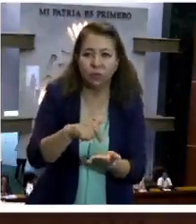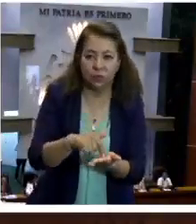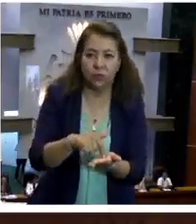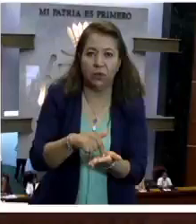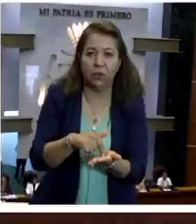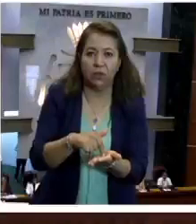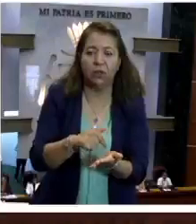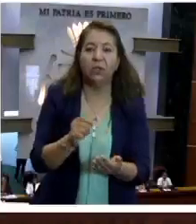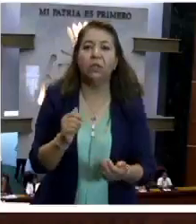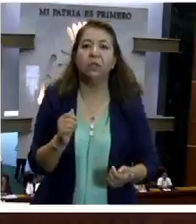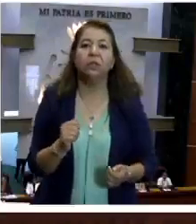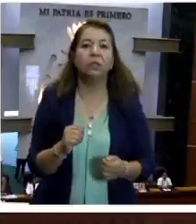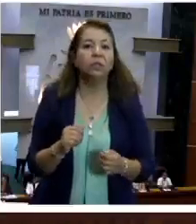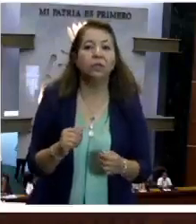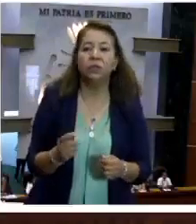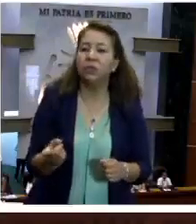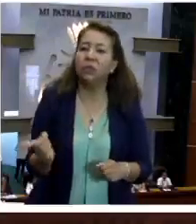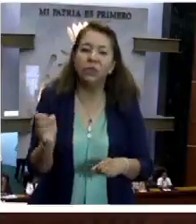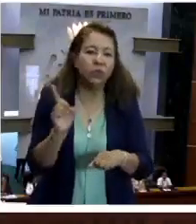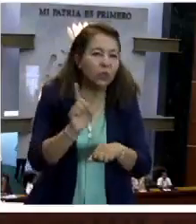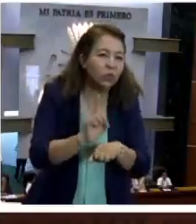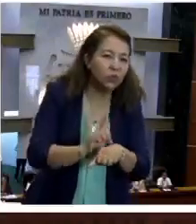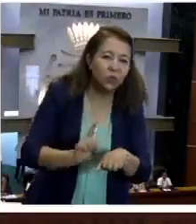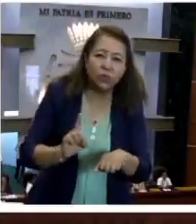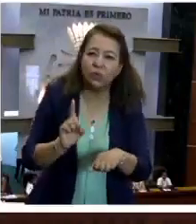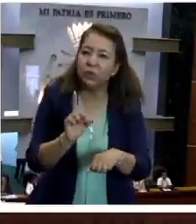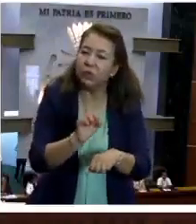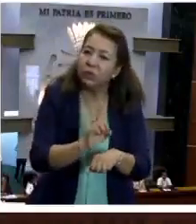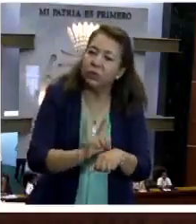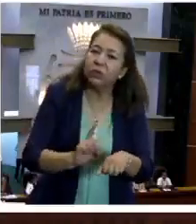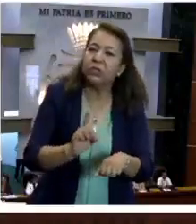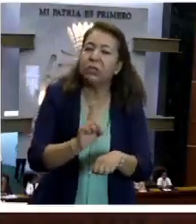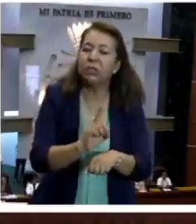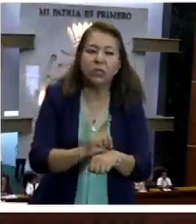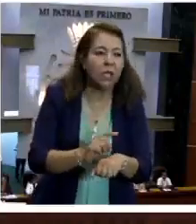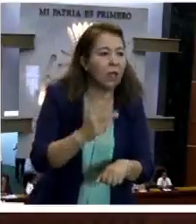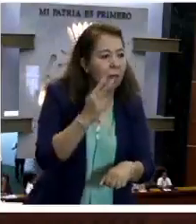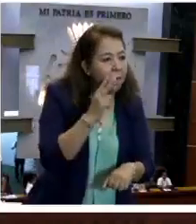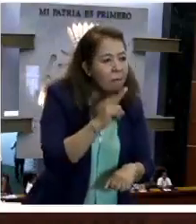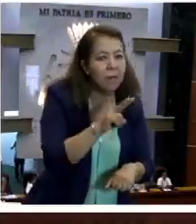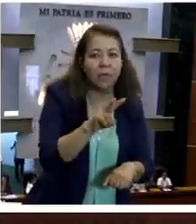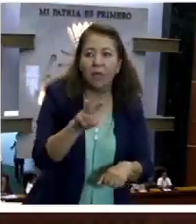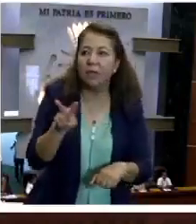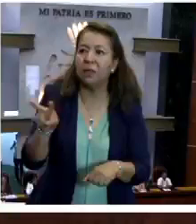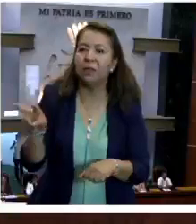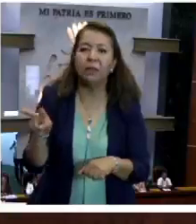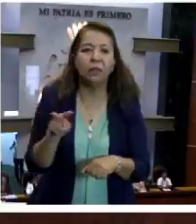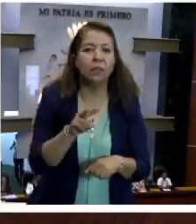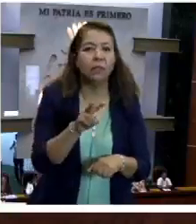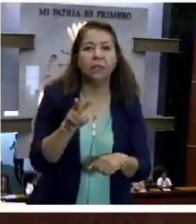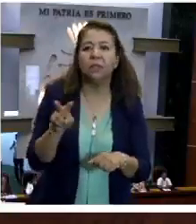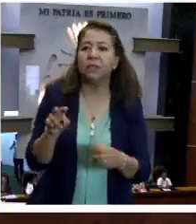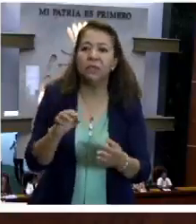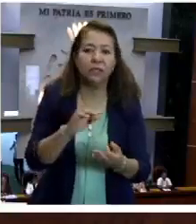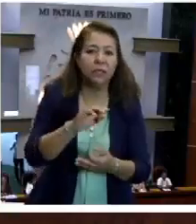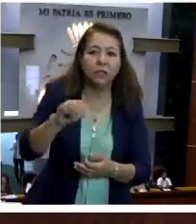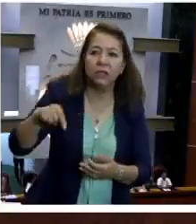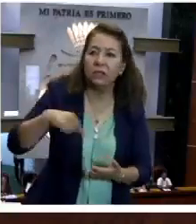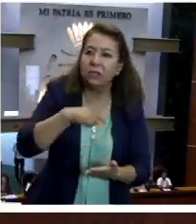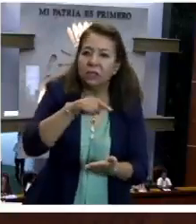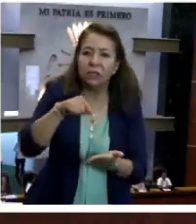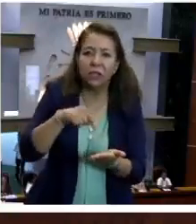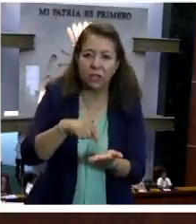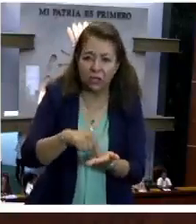que ustedes todos los días perciben de lo que pasa en su entorno. Y es aquí en